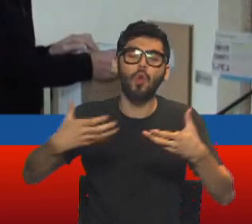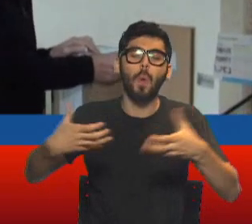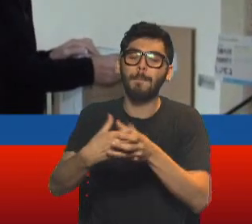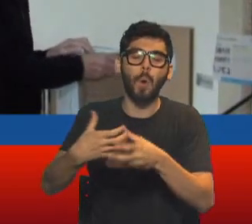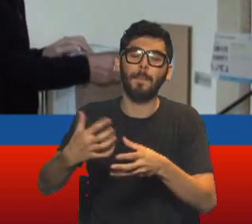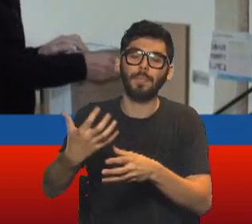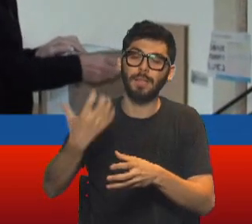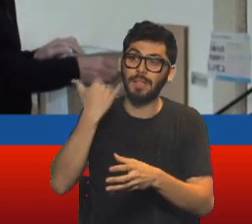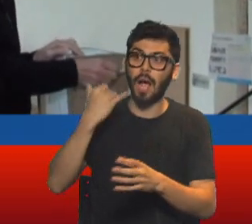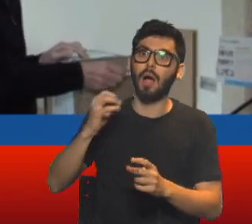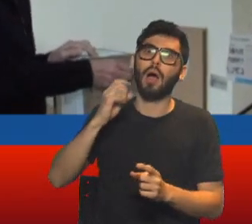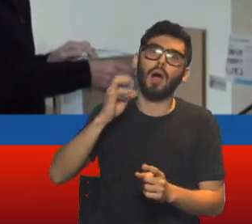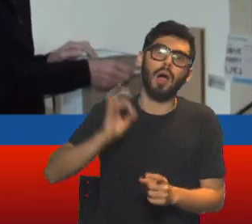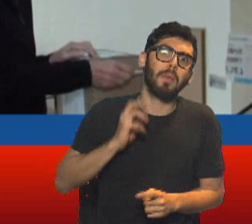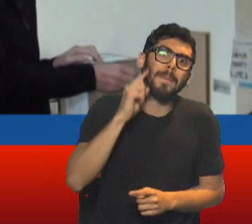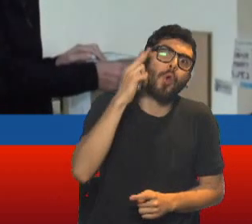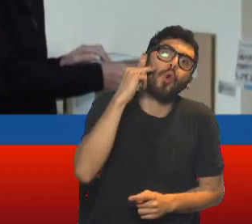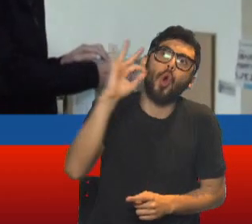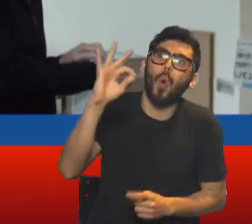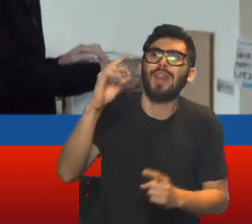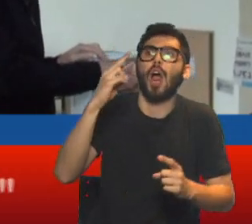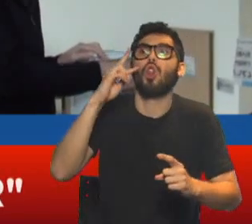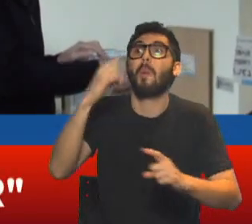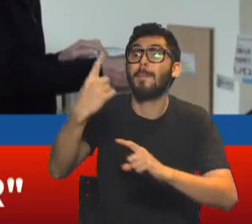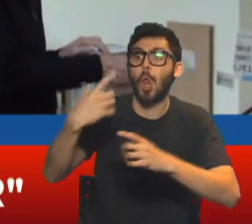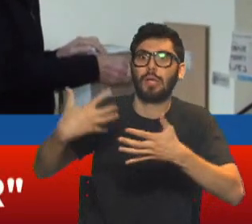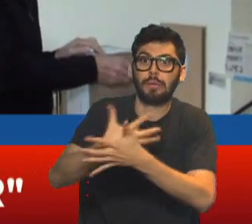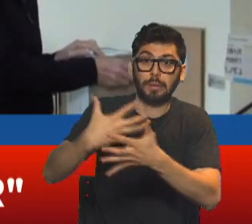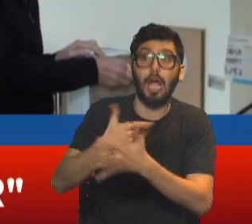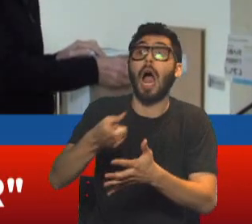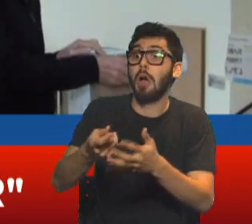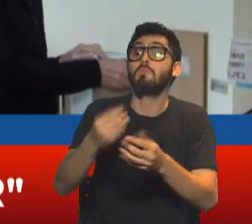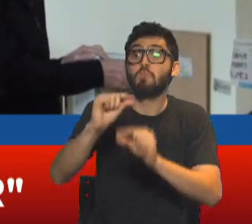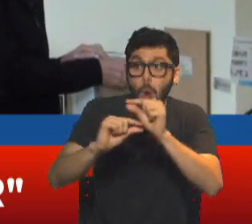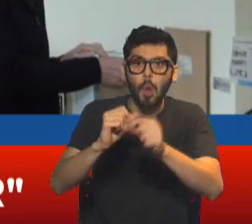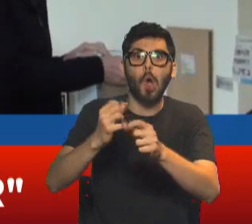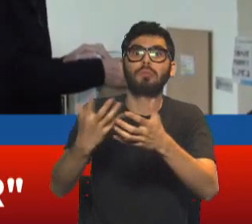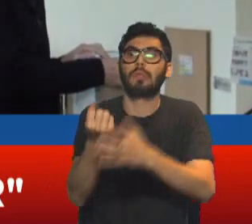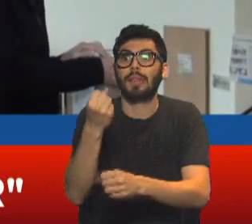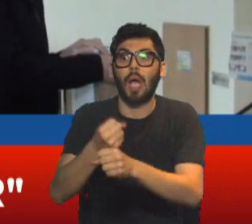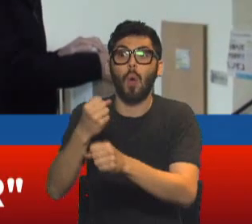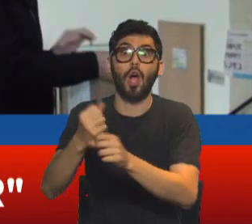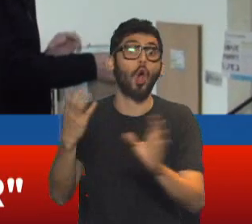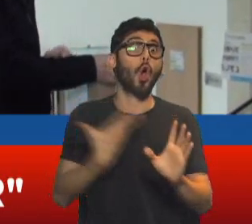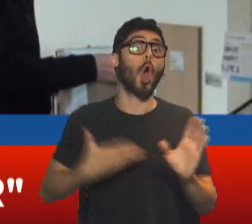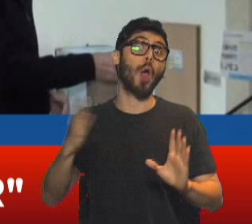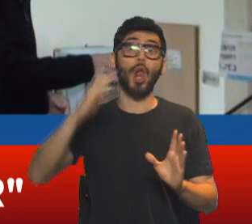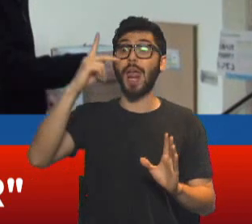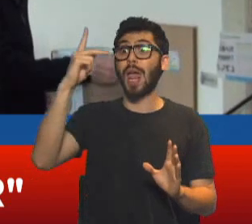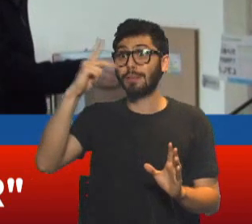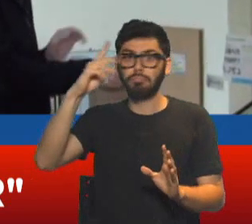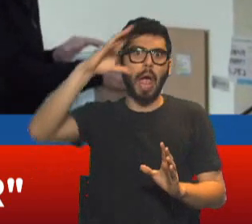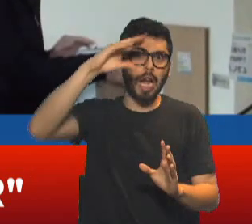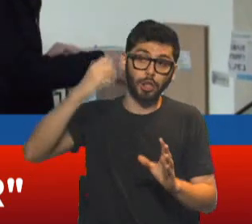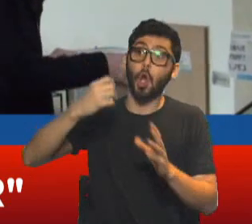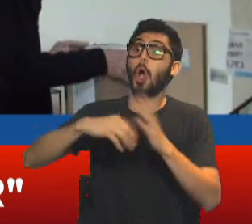vienen castigados de los 90, del 2001, que consiguieron trabajo, que construyeron su casa en el gobierno de Néstor y Cristina, pero que no lograron salir de